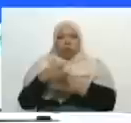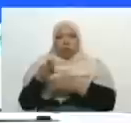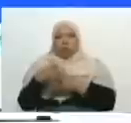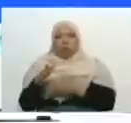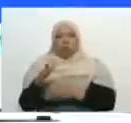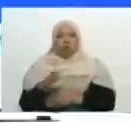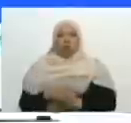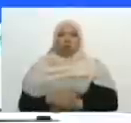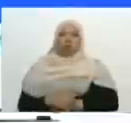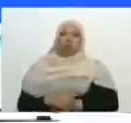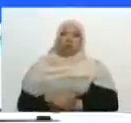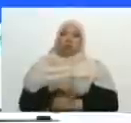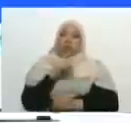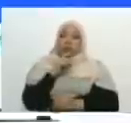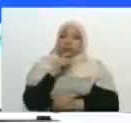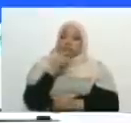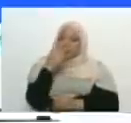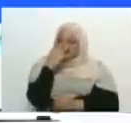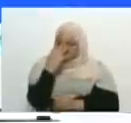Era difícil de creer,